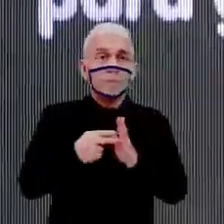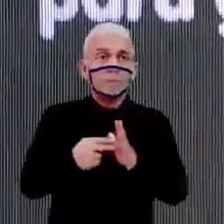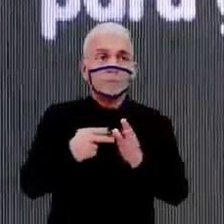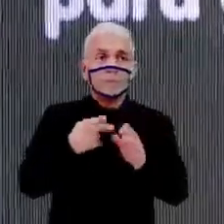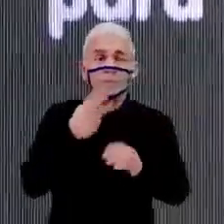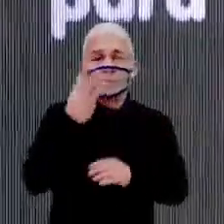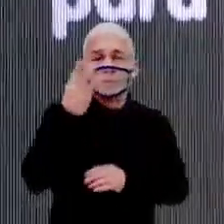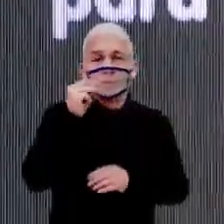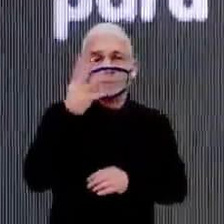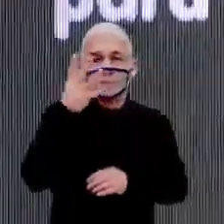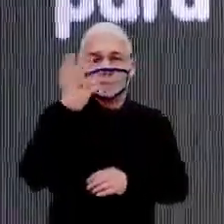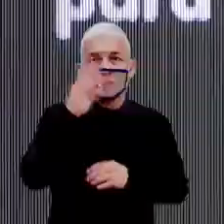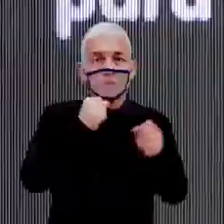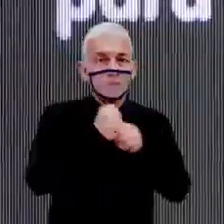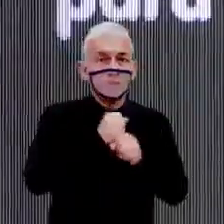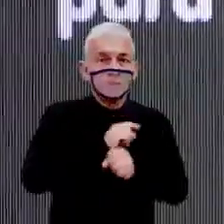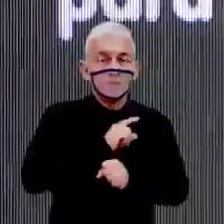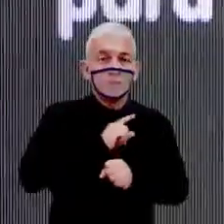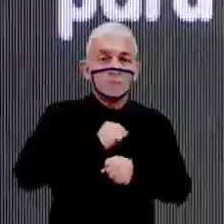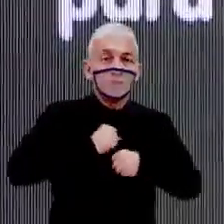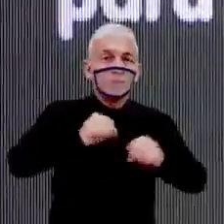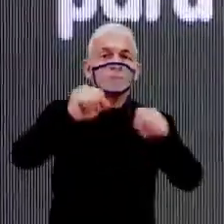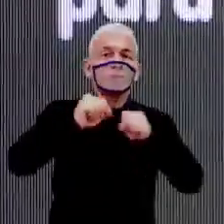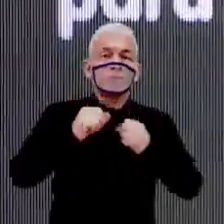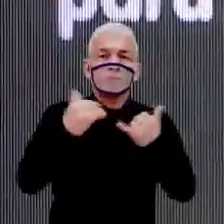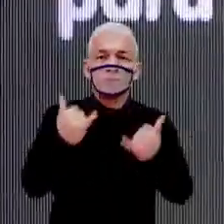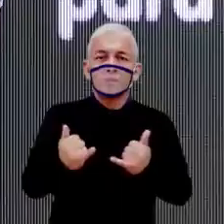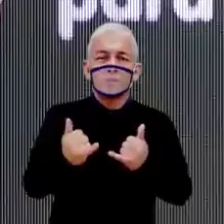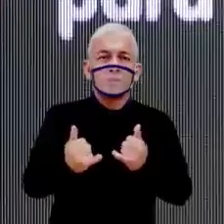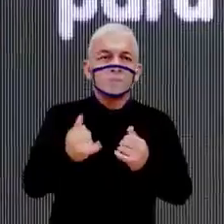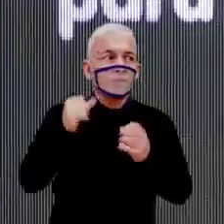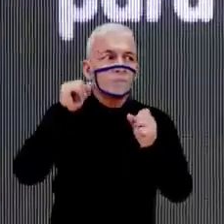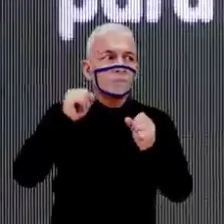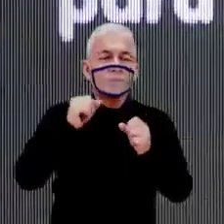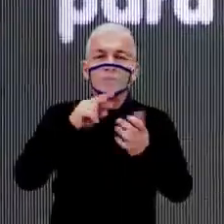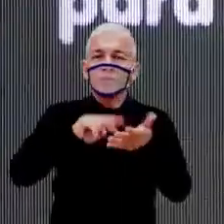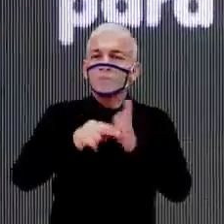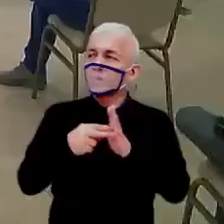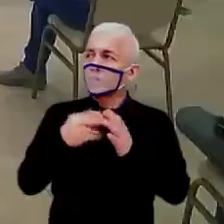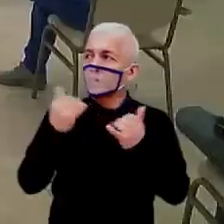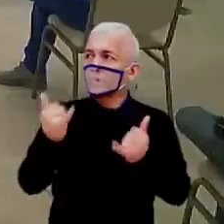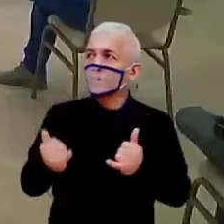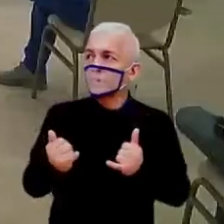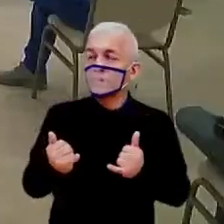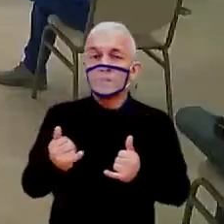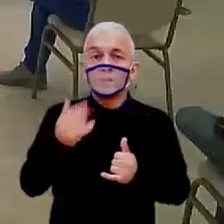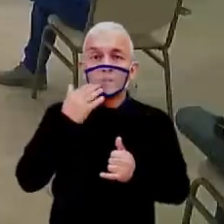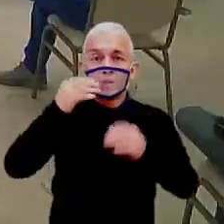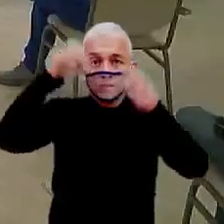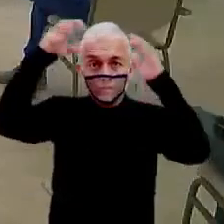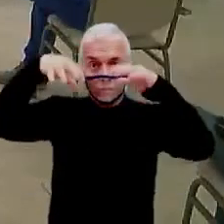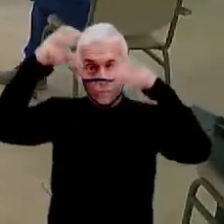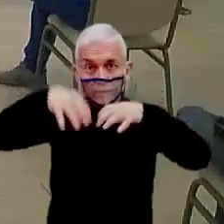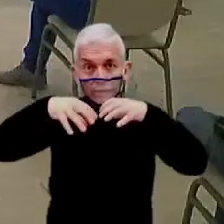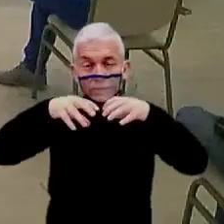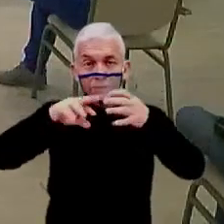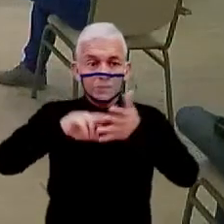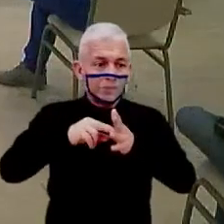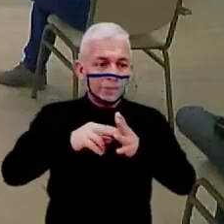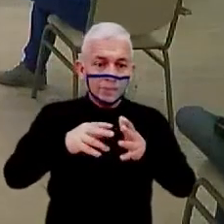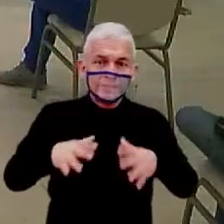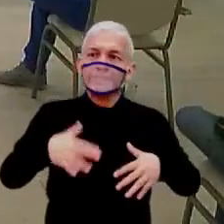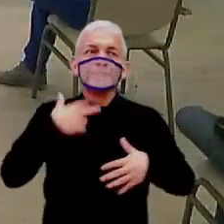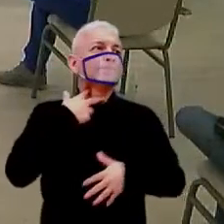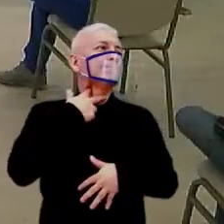de 30 o 40 años de lucha. La posibilidad de que cuando llueva no te quedes encerrado en tu